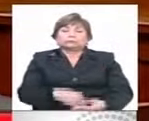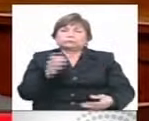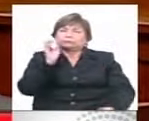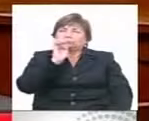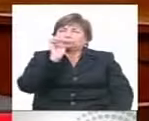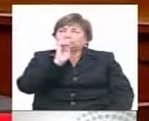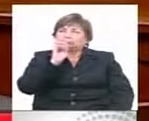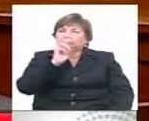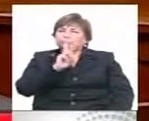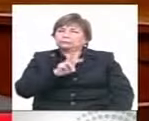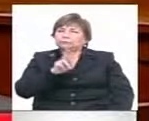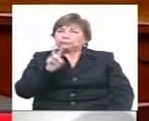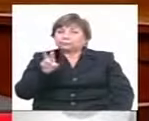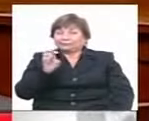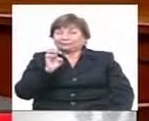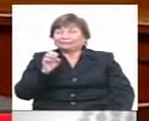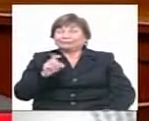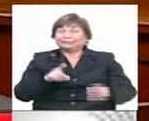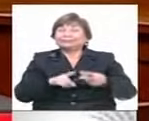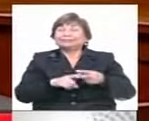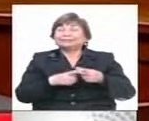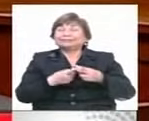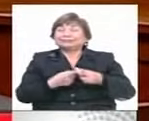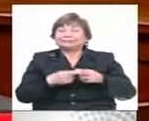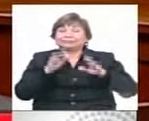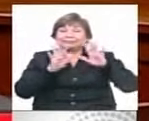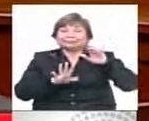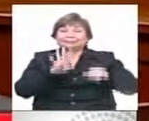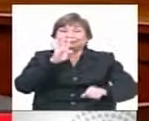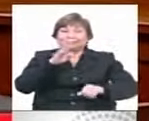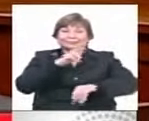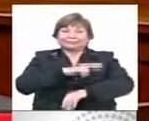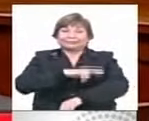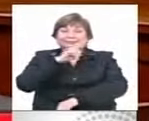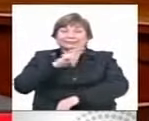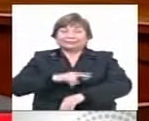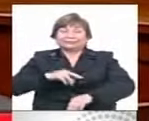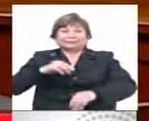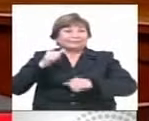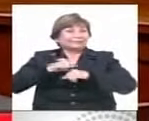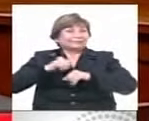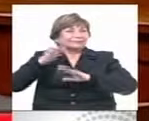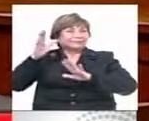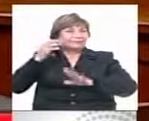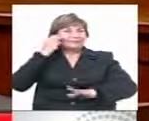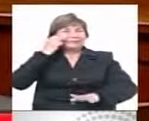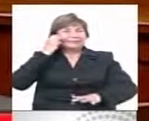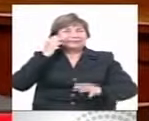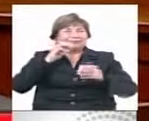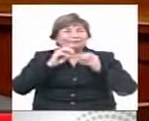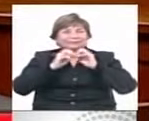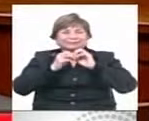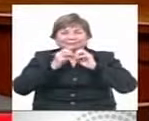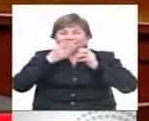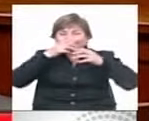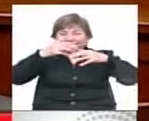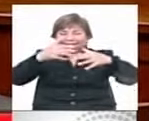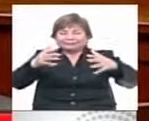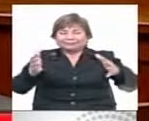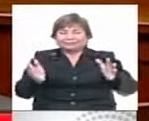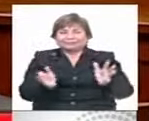del 2022, ejecutaremos en 14 regiones de la sierra del país la construcción de reservorios